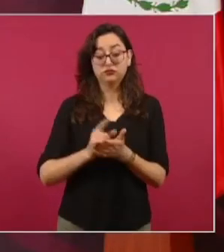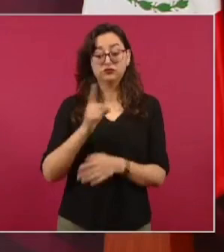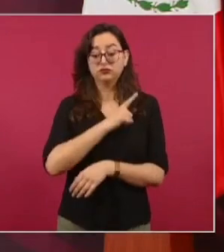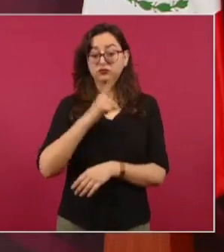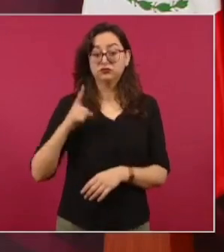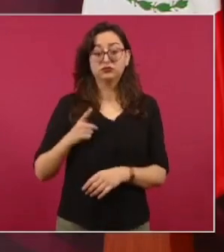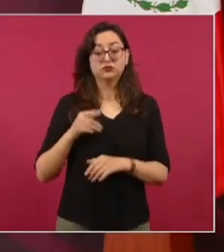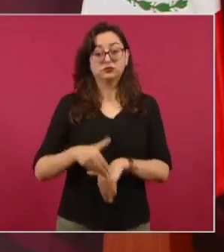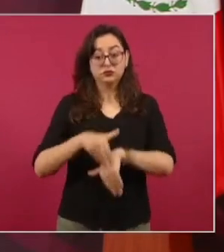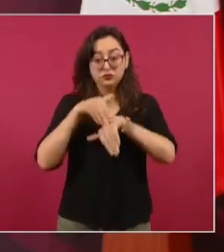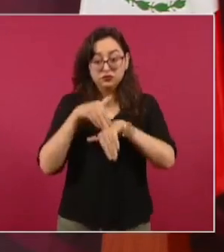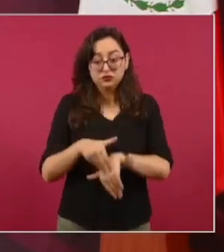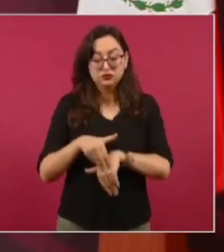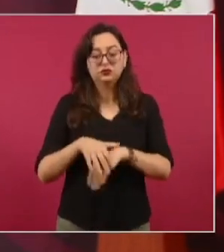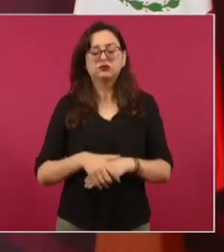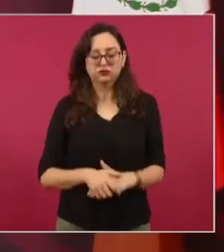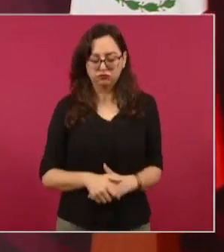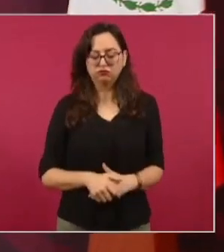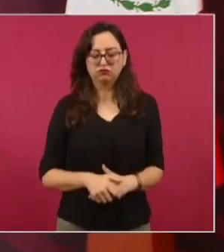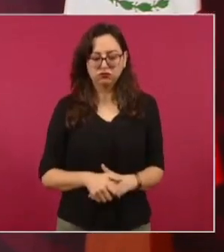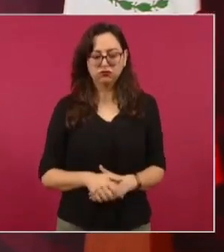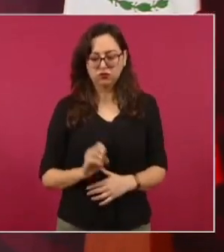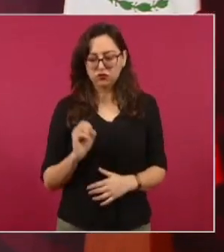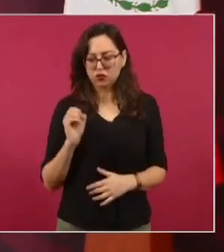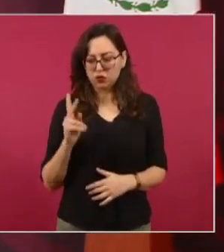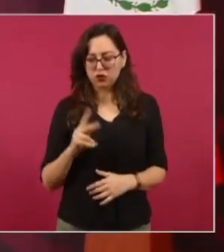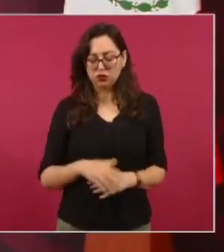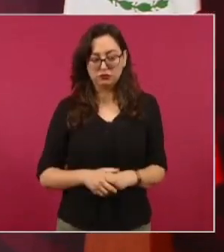pues esto es un acto